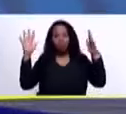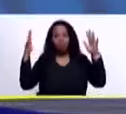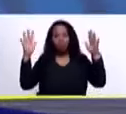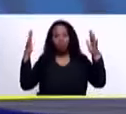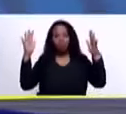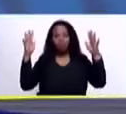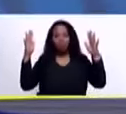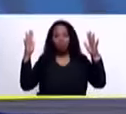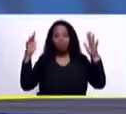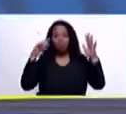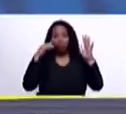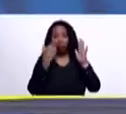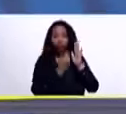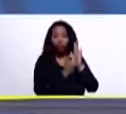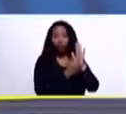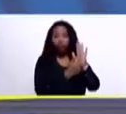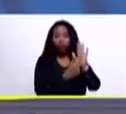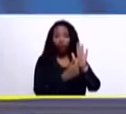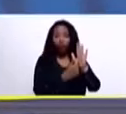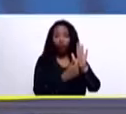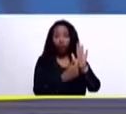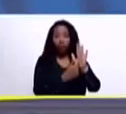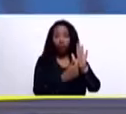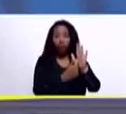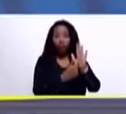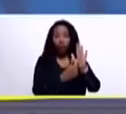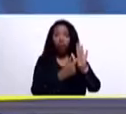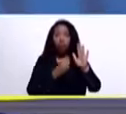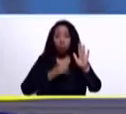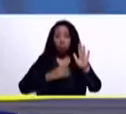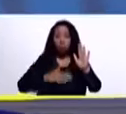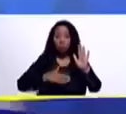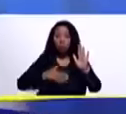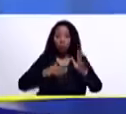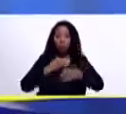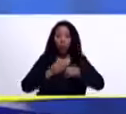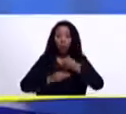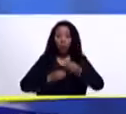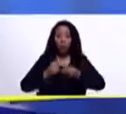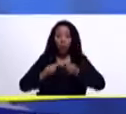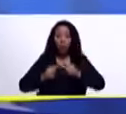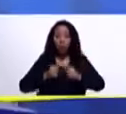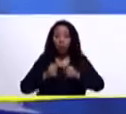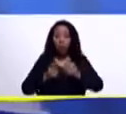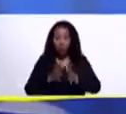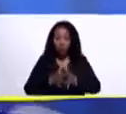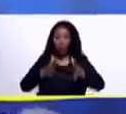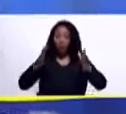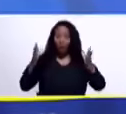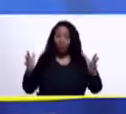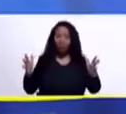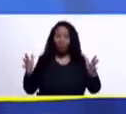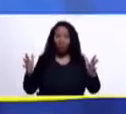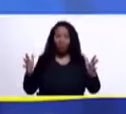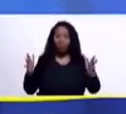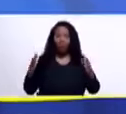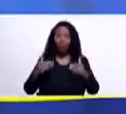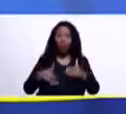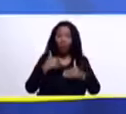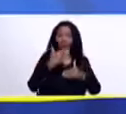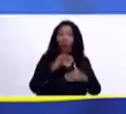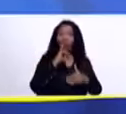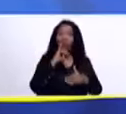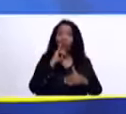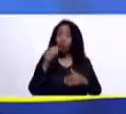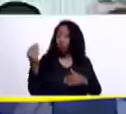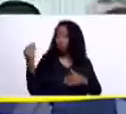Cuando demostramos que podemos hacer posible lo imposible. Y luego las maravillosas noticias que nos